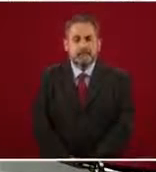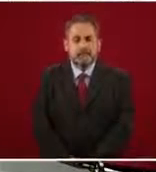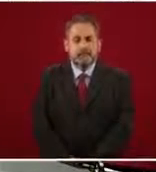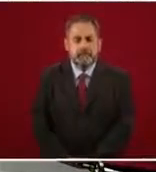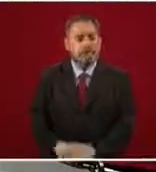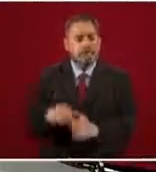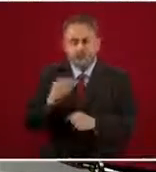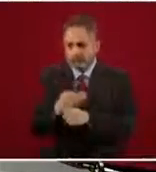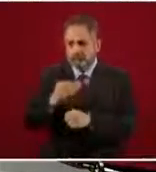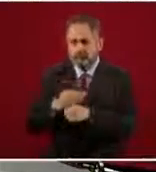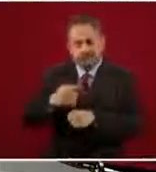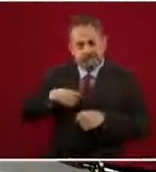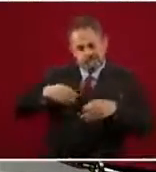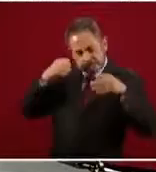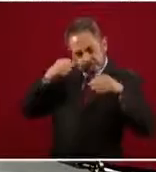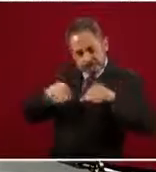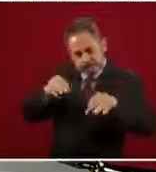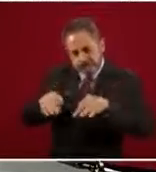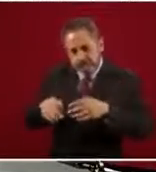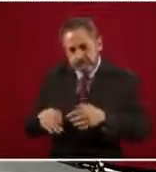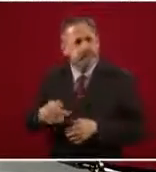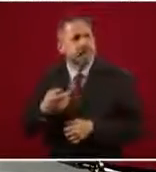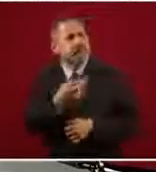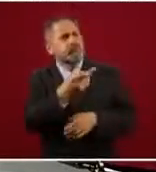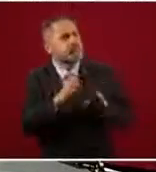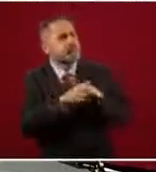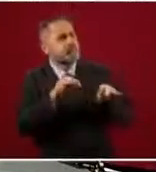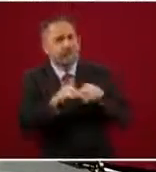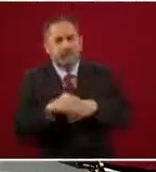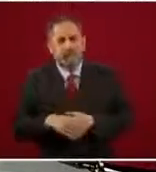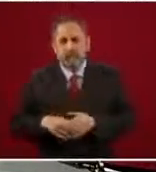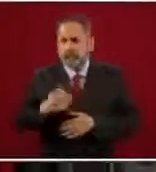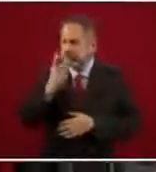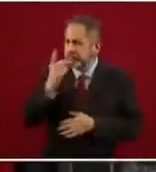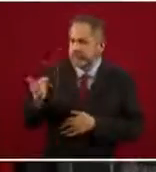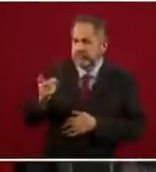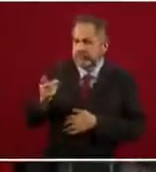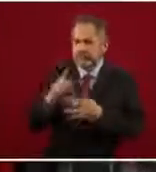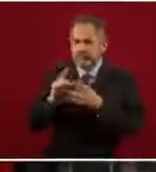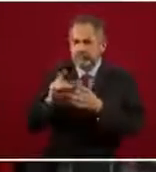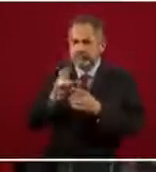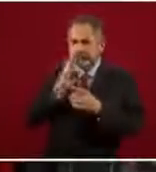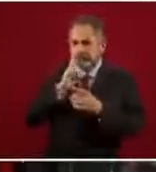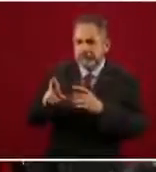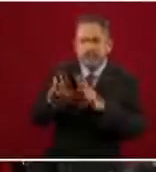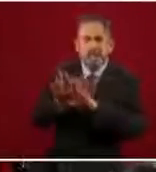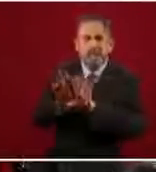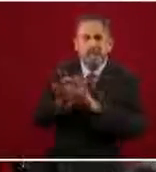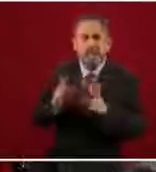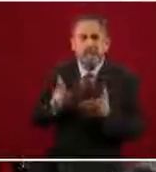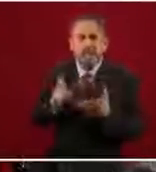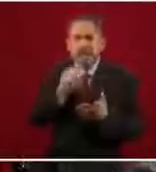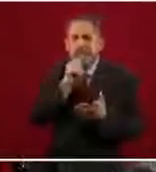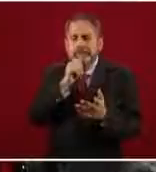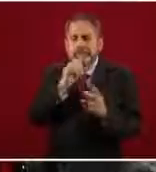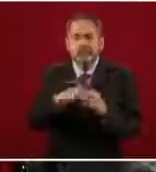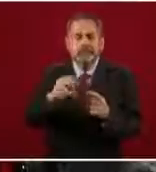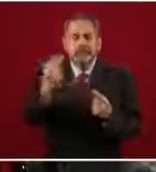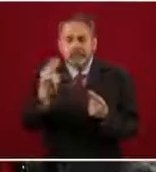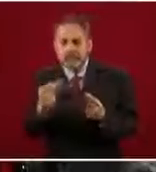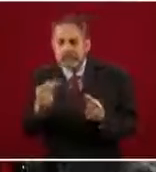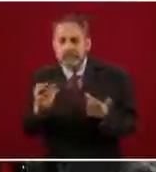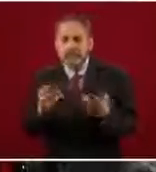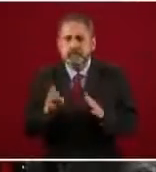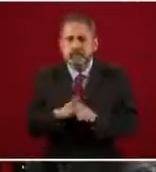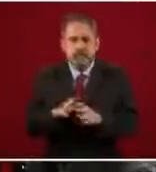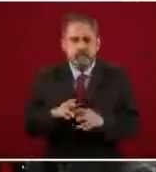Estamos trabajando muy bien. ¿Cómo se trabaja, señor presidente? Porque ya van varias veces que usted nos da esa versión. Pero no tenemos ahorita ningún nombre, no